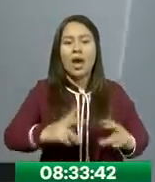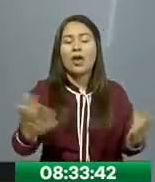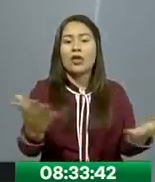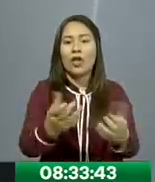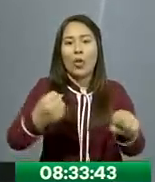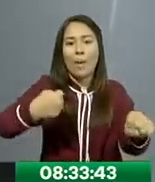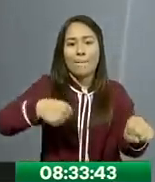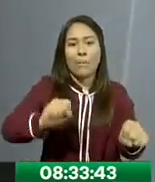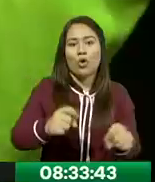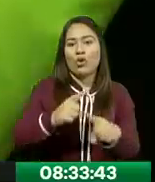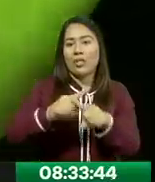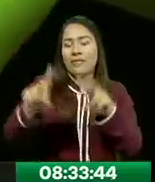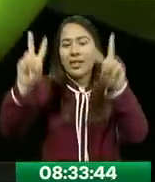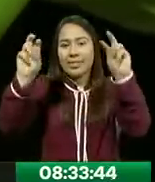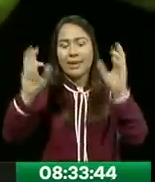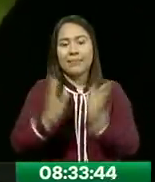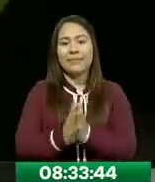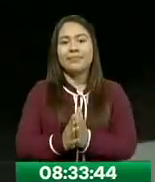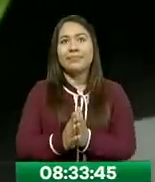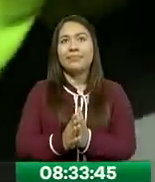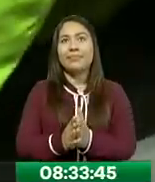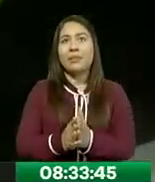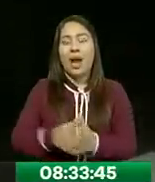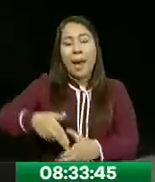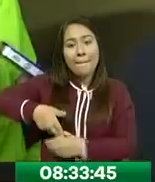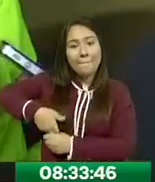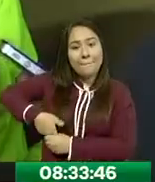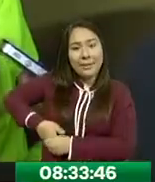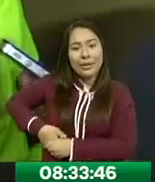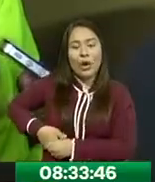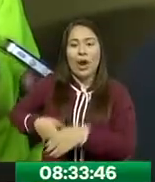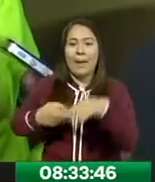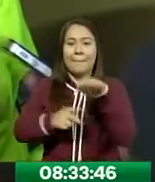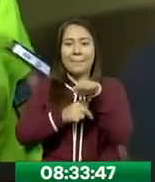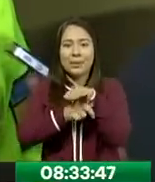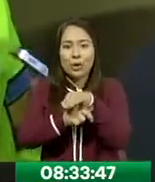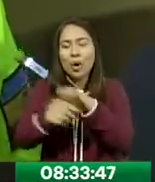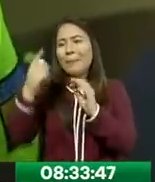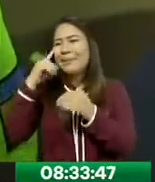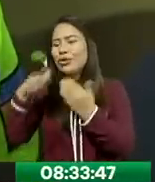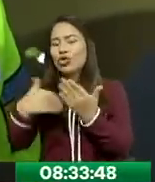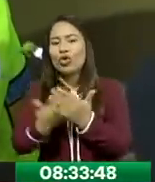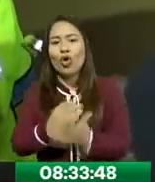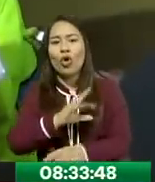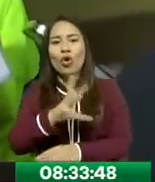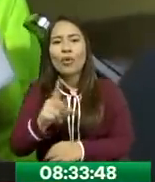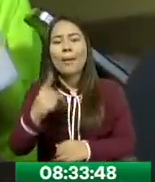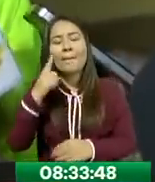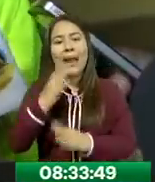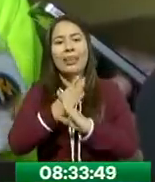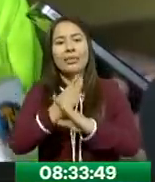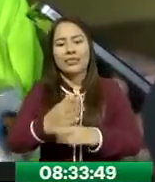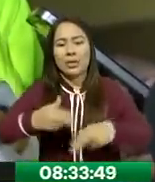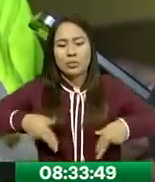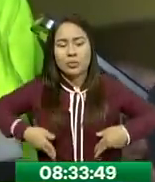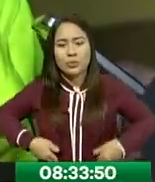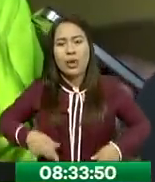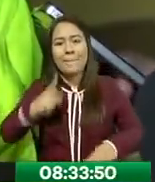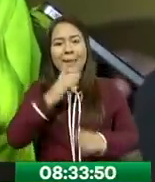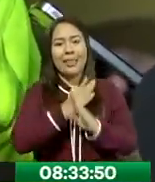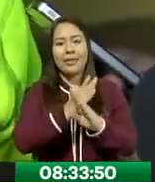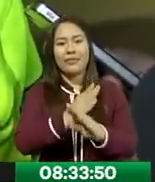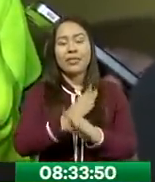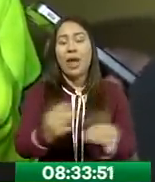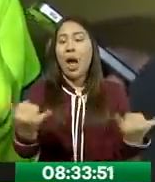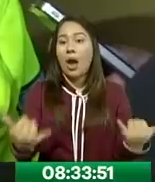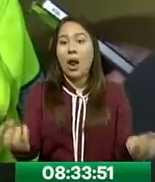motocicletas robadas, armas de fuego, municiones y documentos. Vestimenta que está destinada a la protección balística y de